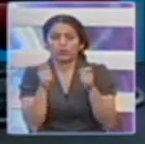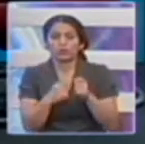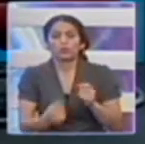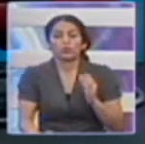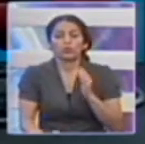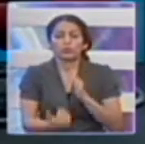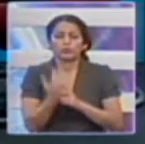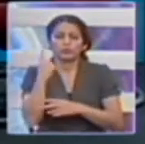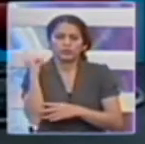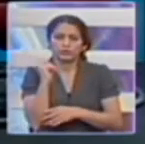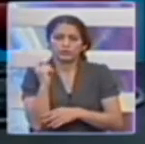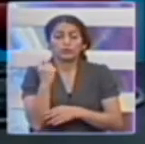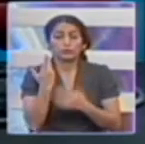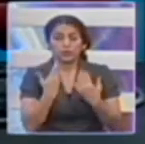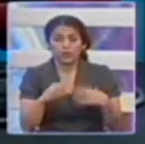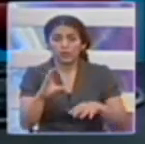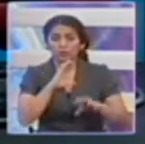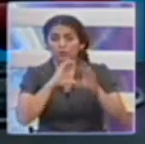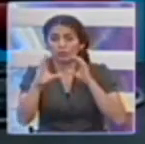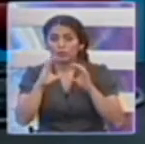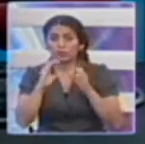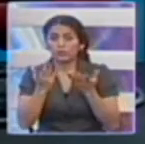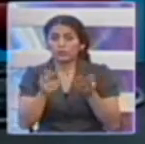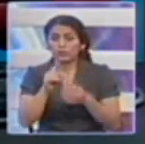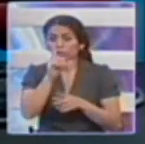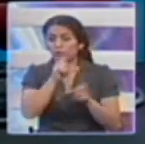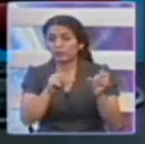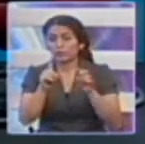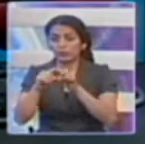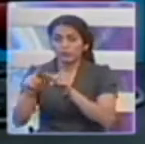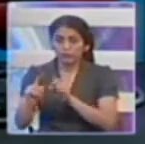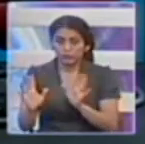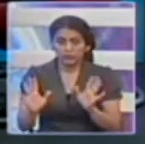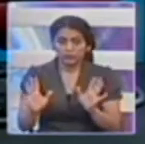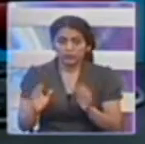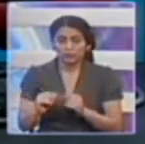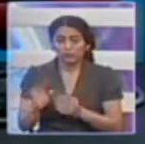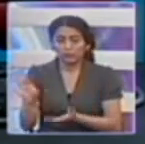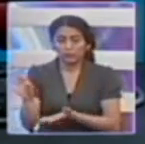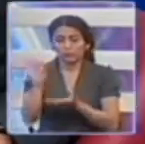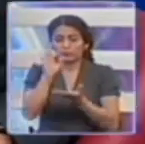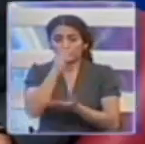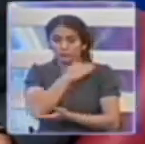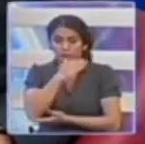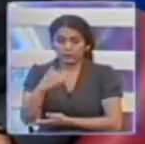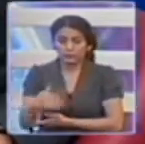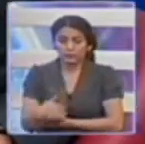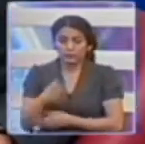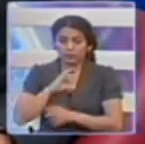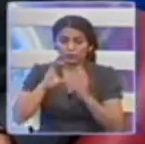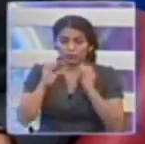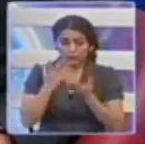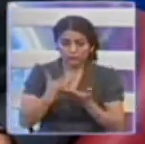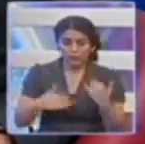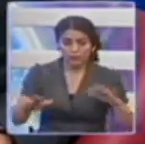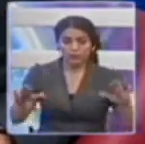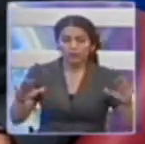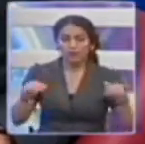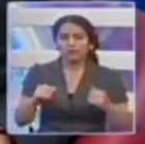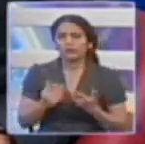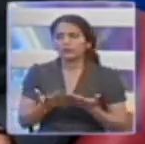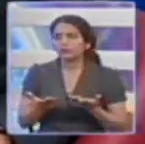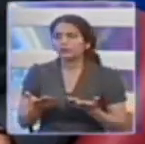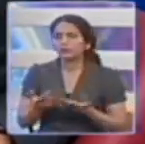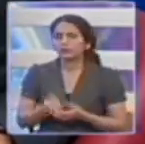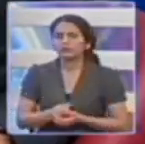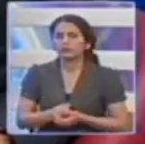esperan discutirlo con los candidatos a la presidencia de la República? Sí, eso va a ser fundamental, hacerles llegar justamente a todos los candidatos, porque es un tema que debe estar sobre